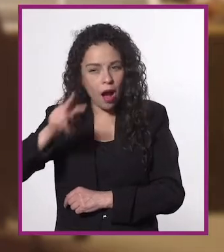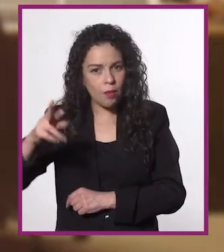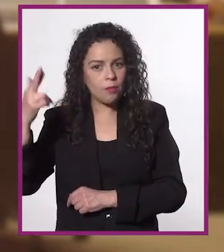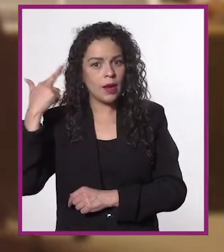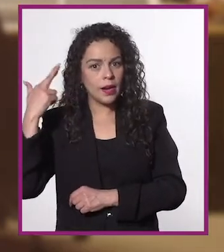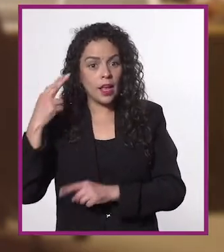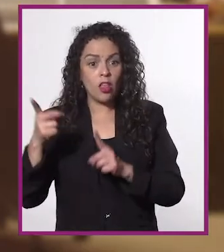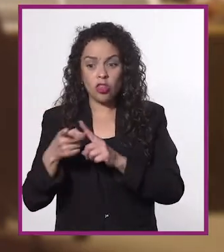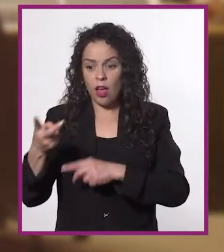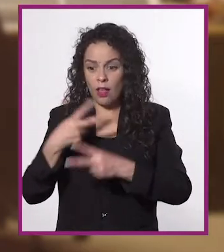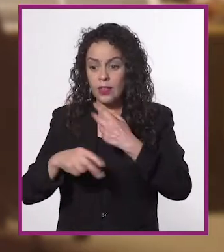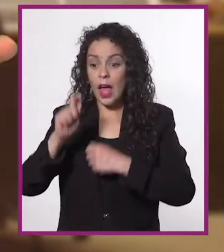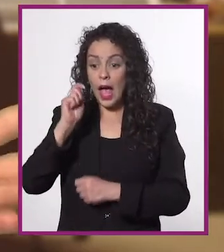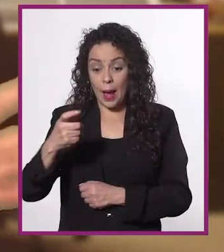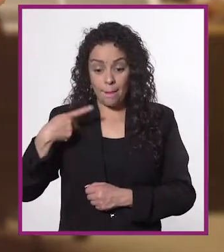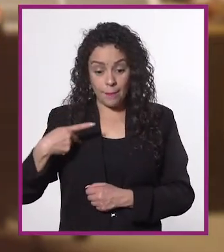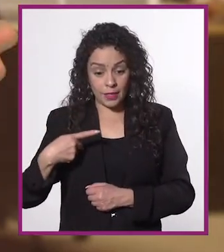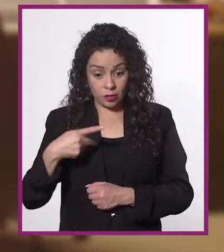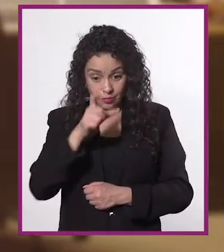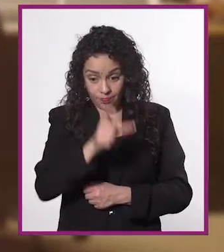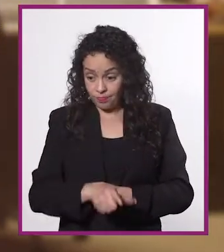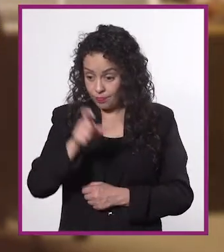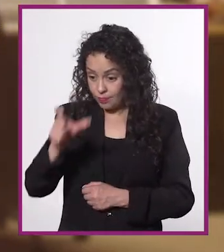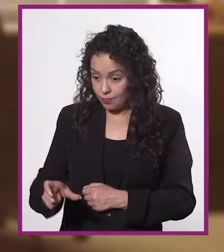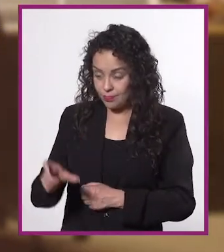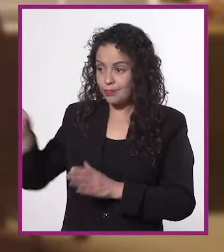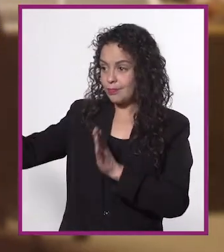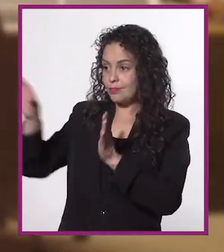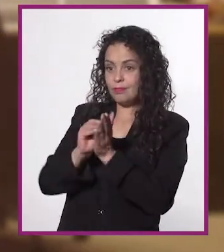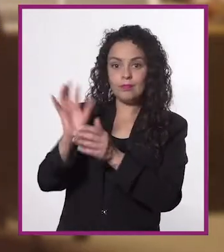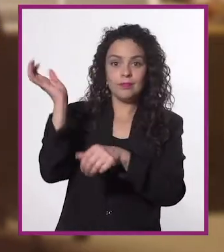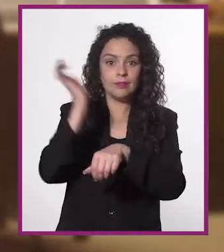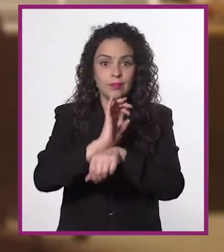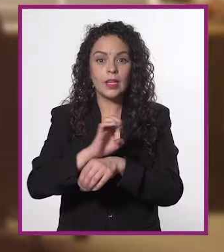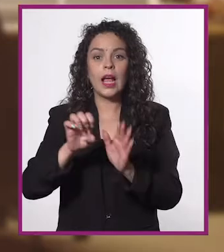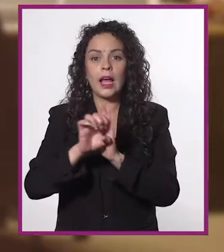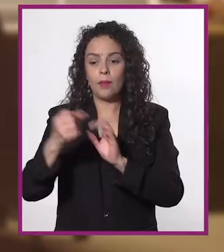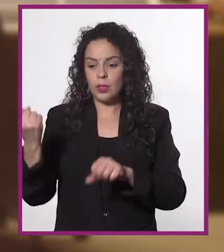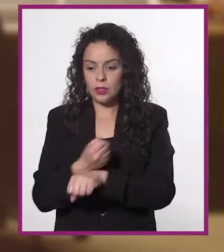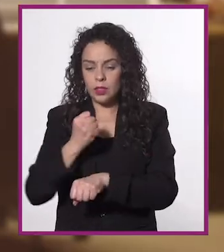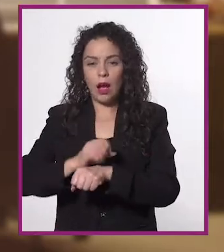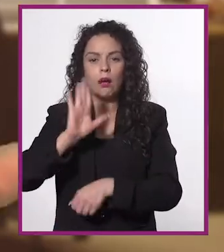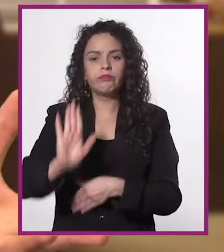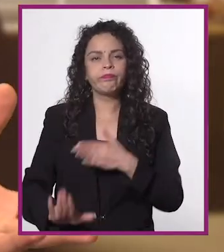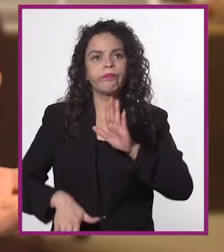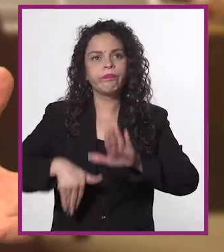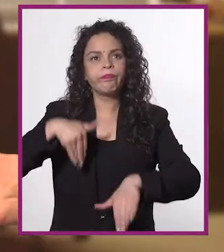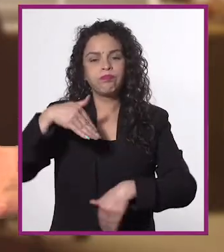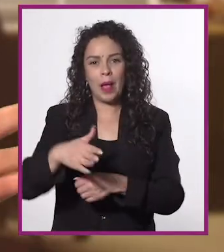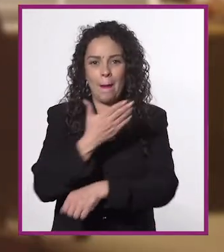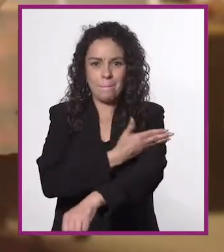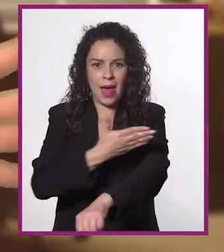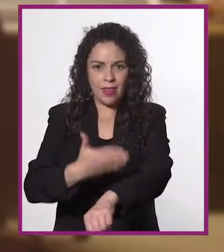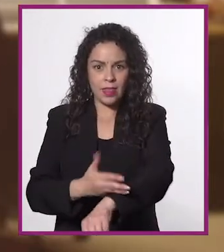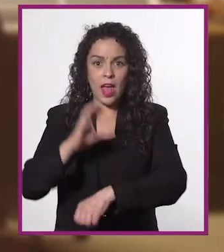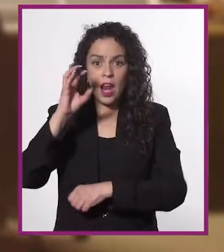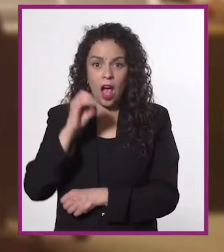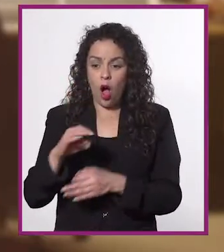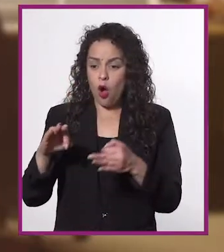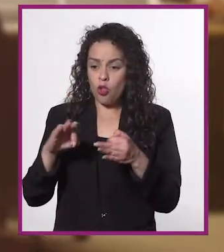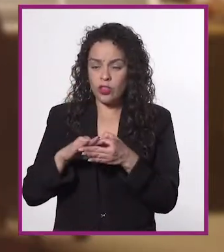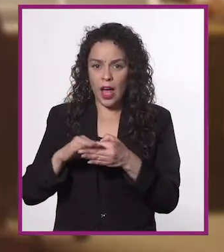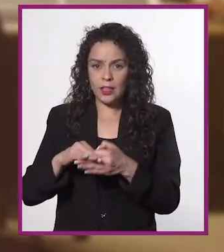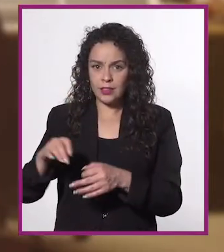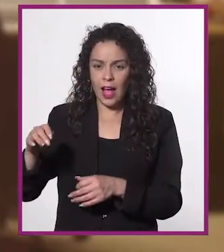a ver y que emanan de la acción de los personajes a la pantalla, como los pasos por un piso de duela, los de una taza de café